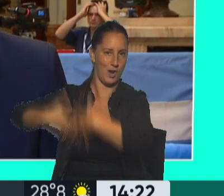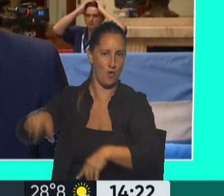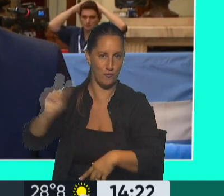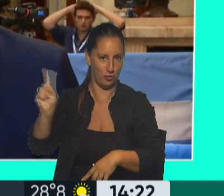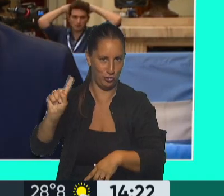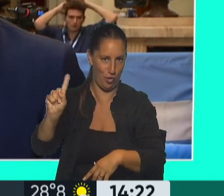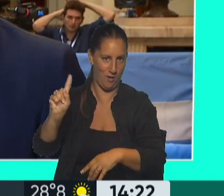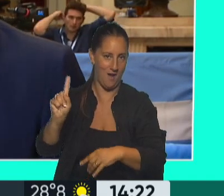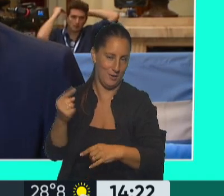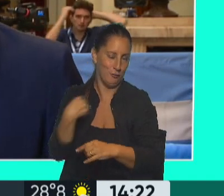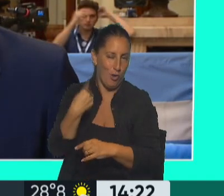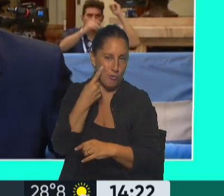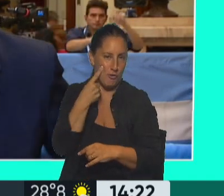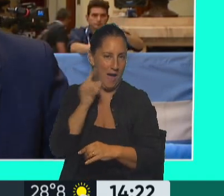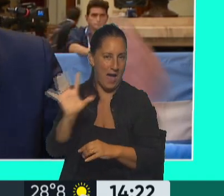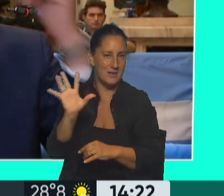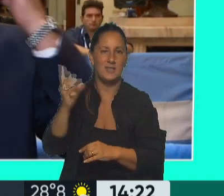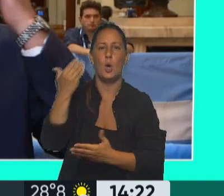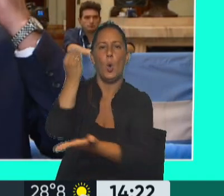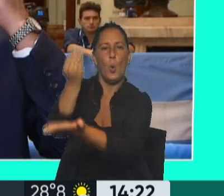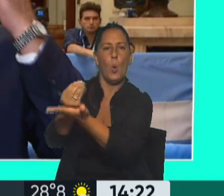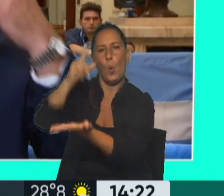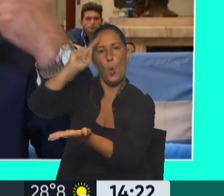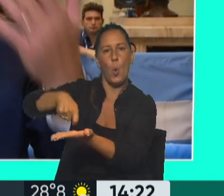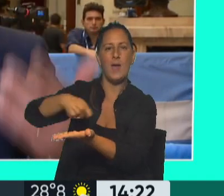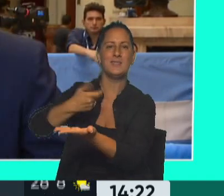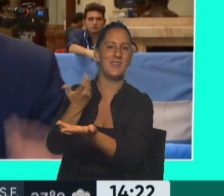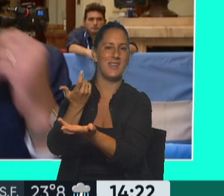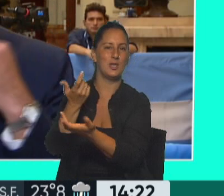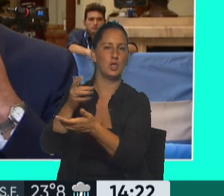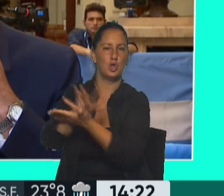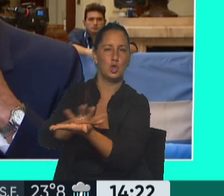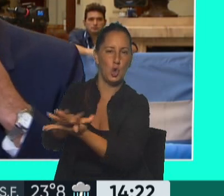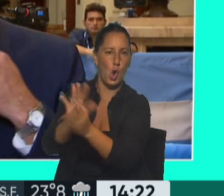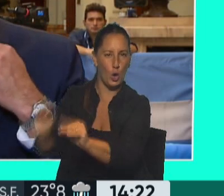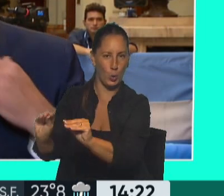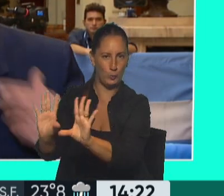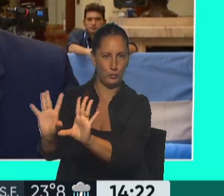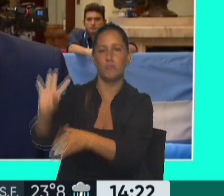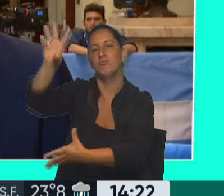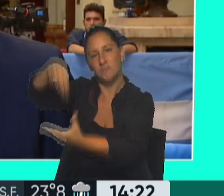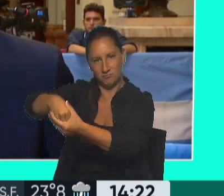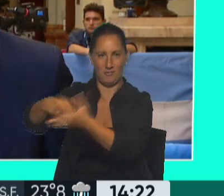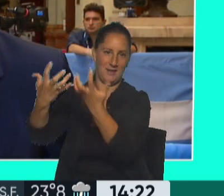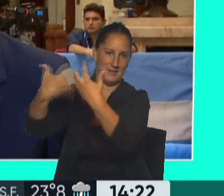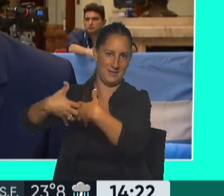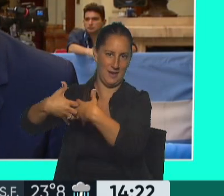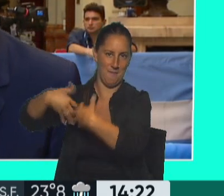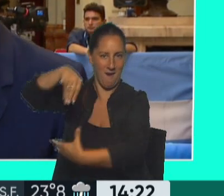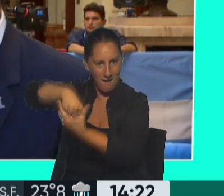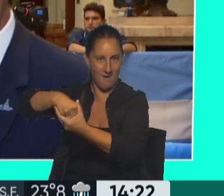jueces y fiscales que están totalmente corrompidos o que forman parte del sistema de la